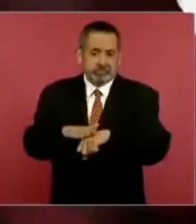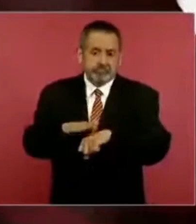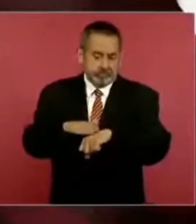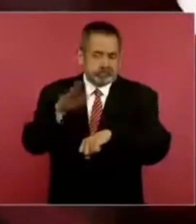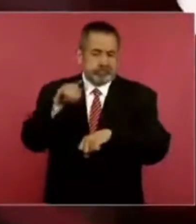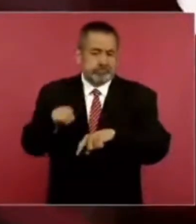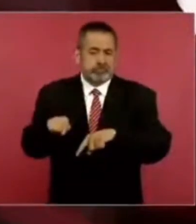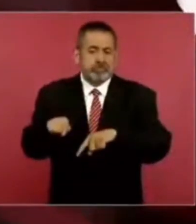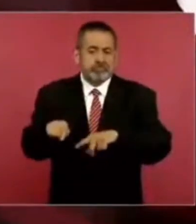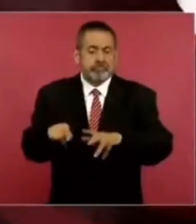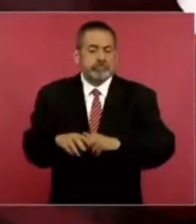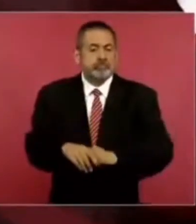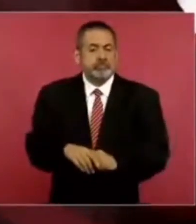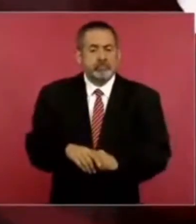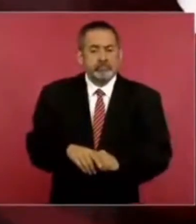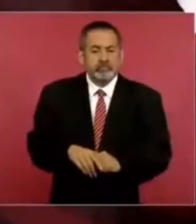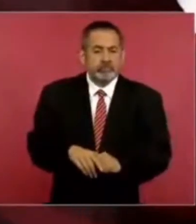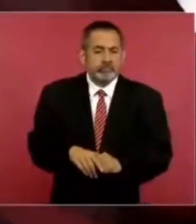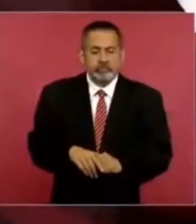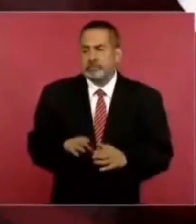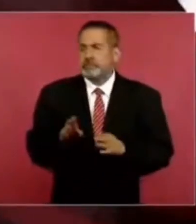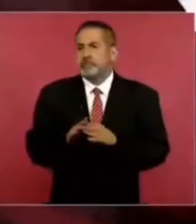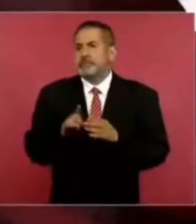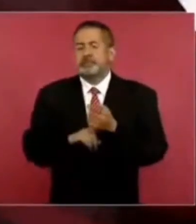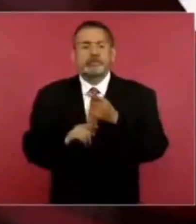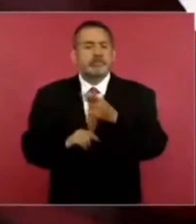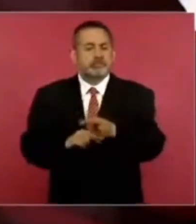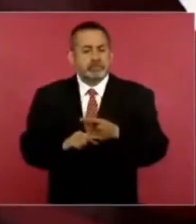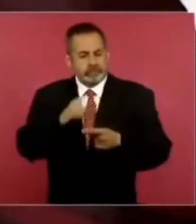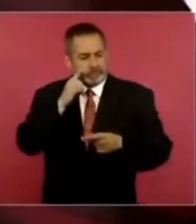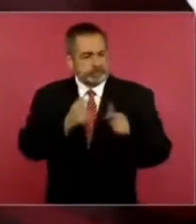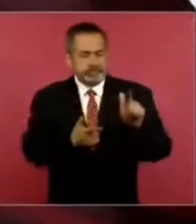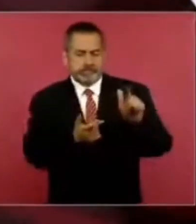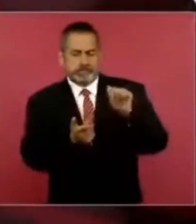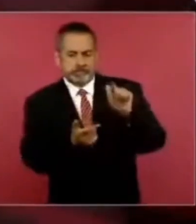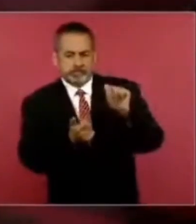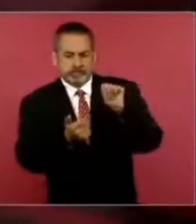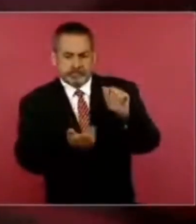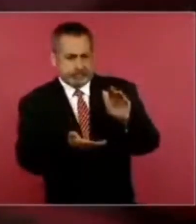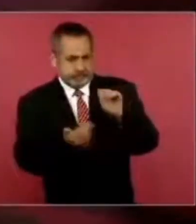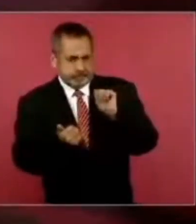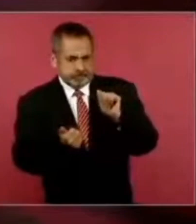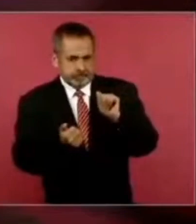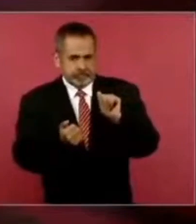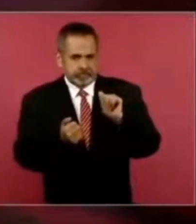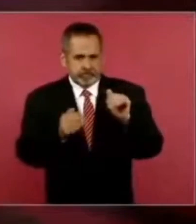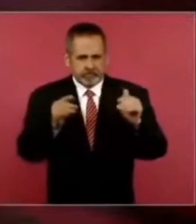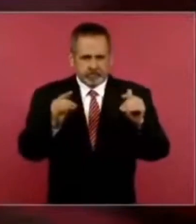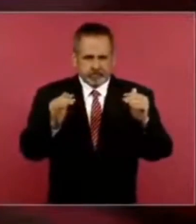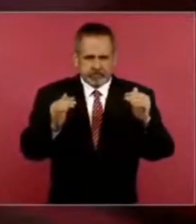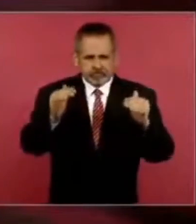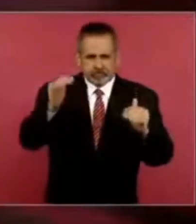En lo que tiene que ver nada más con recaudación, les voy a explicar por qué aquí